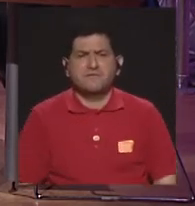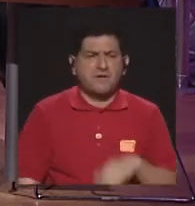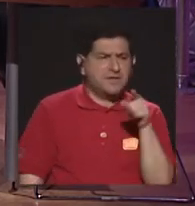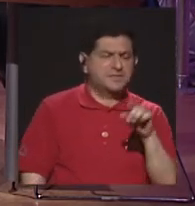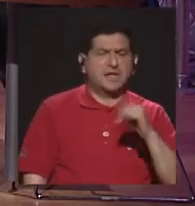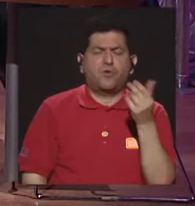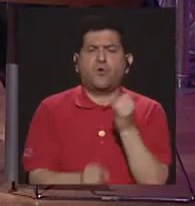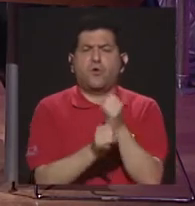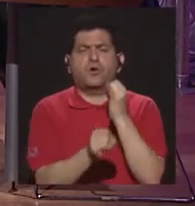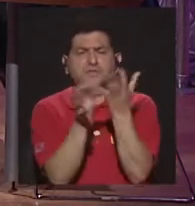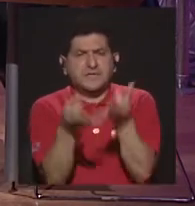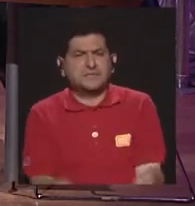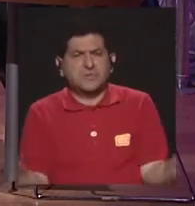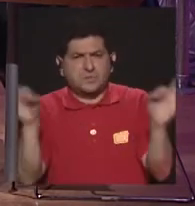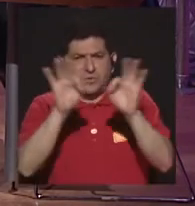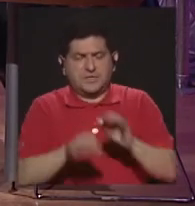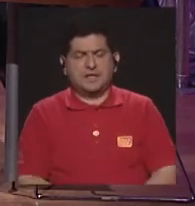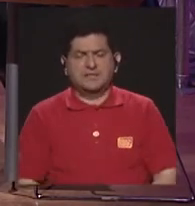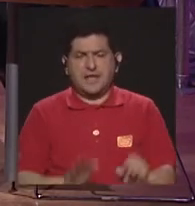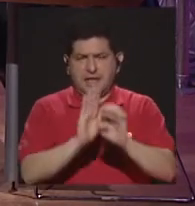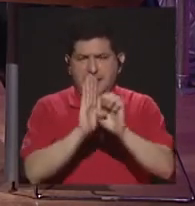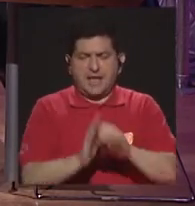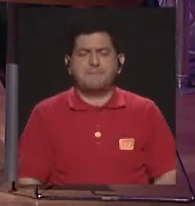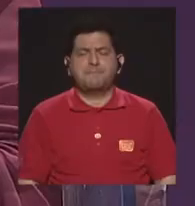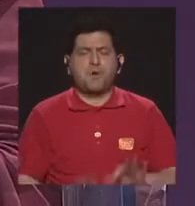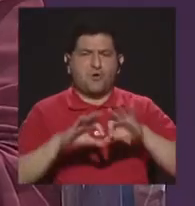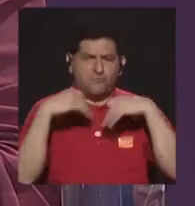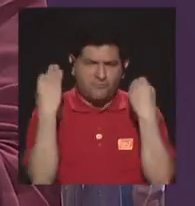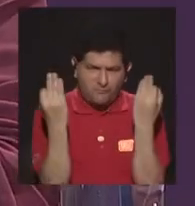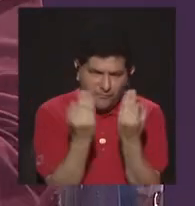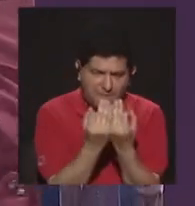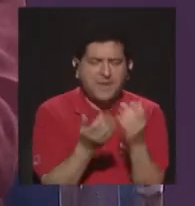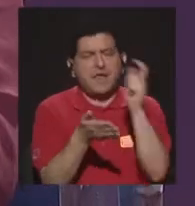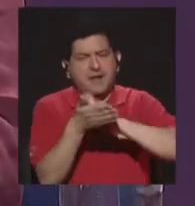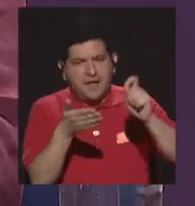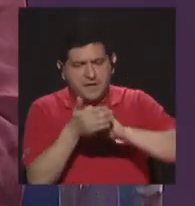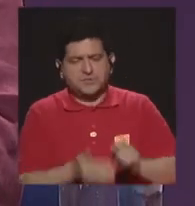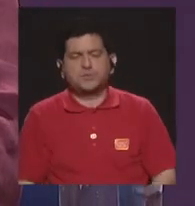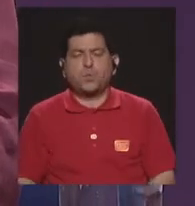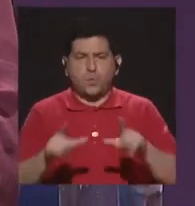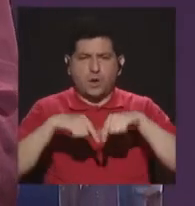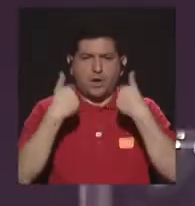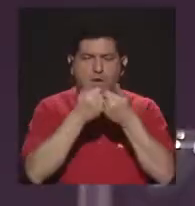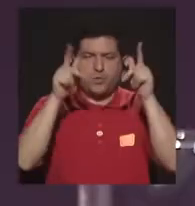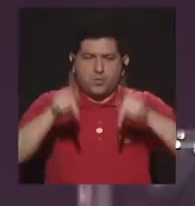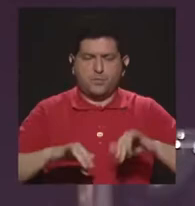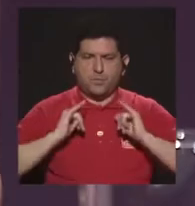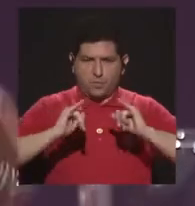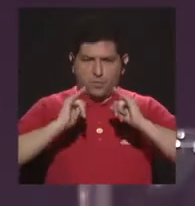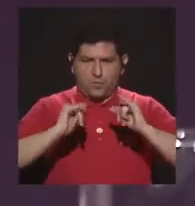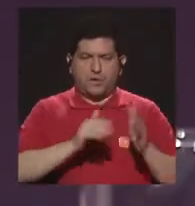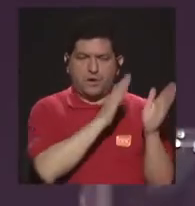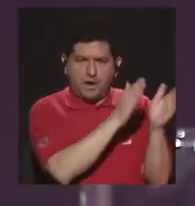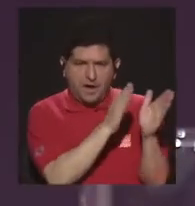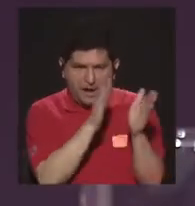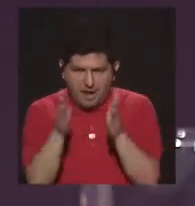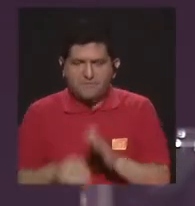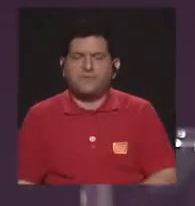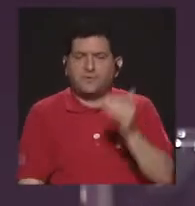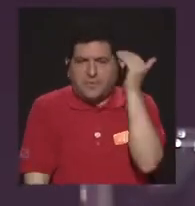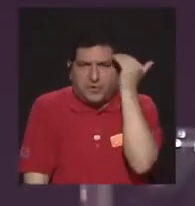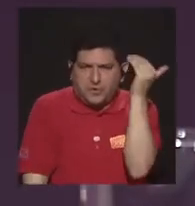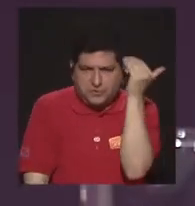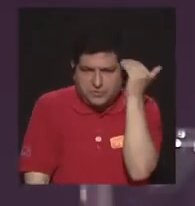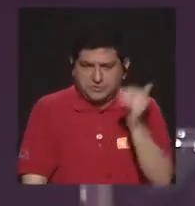de otras instituciones clave como son la familia, como son la escuela, como son los grupos de pares, en la formación de